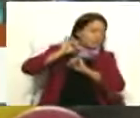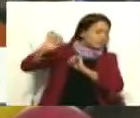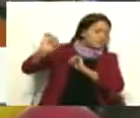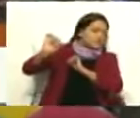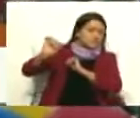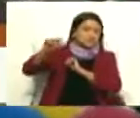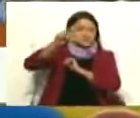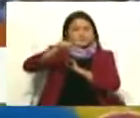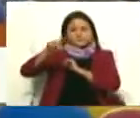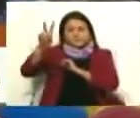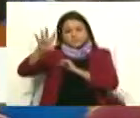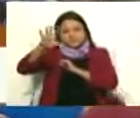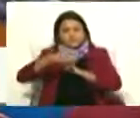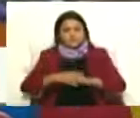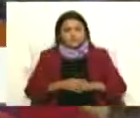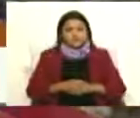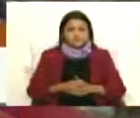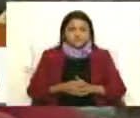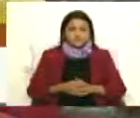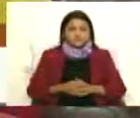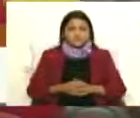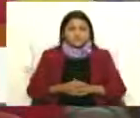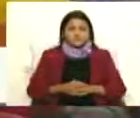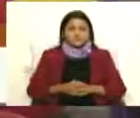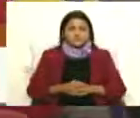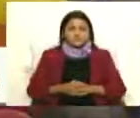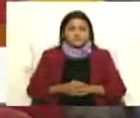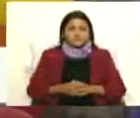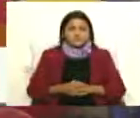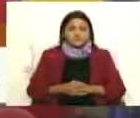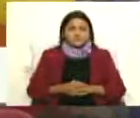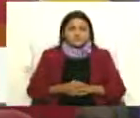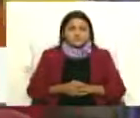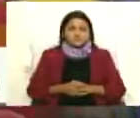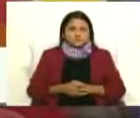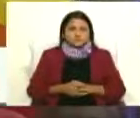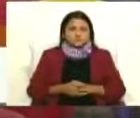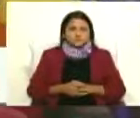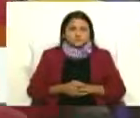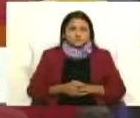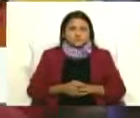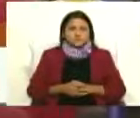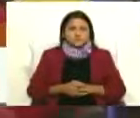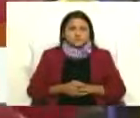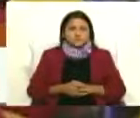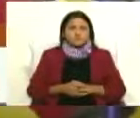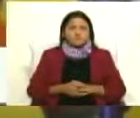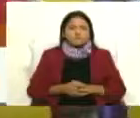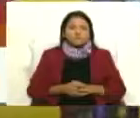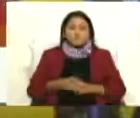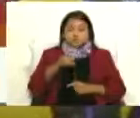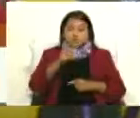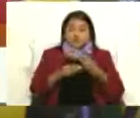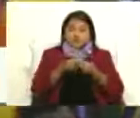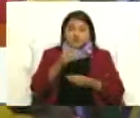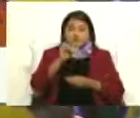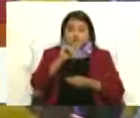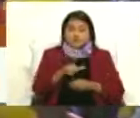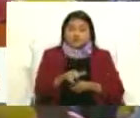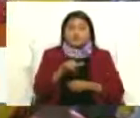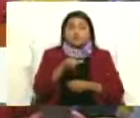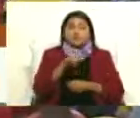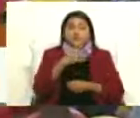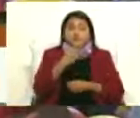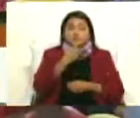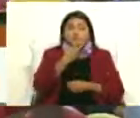el pueblo de Venezuela habla, habla alto, habla fuerte y se escucha. Y eso es lo que pasará el 4 de